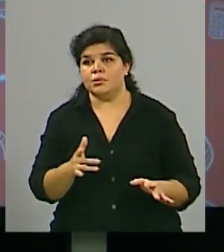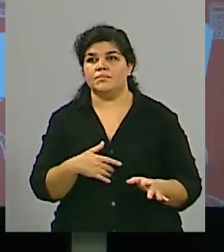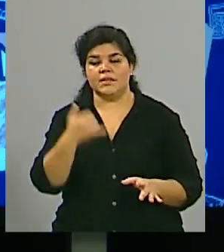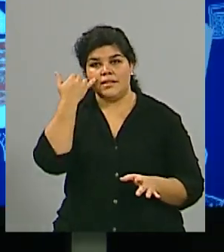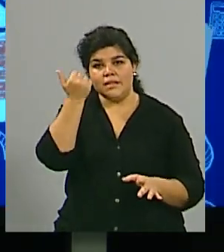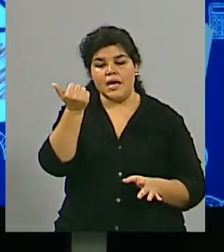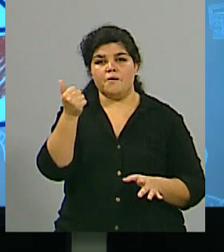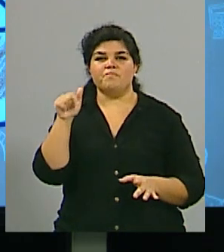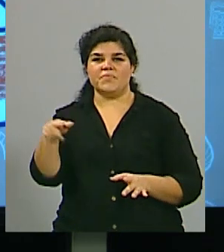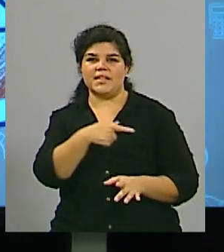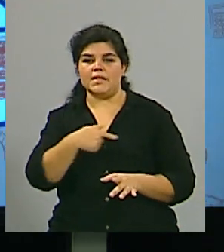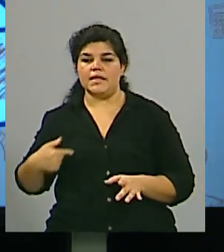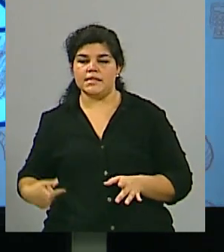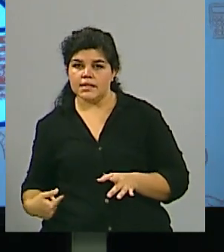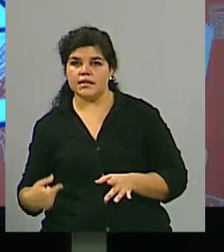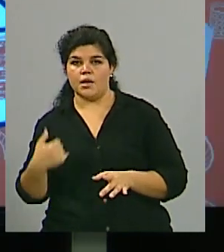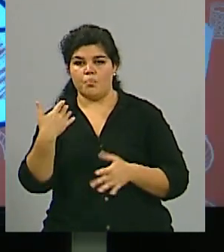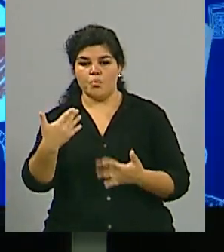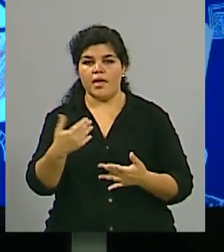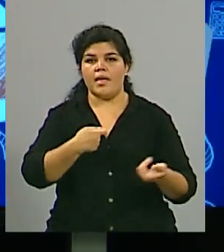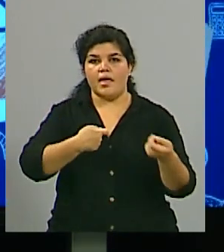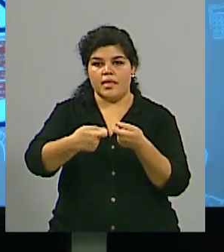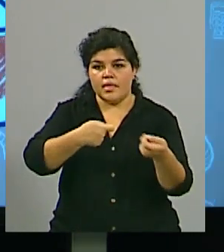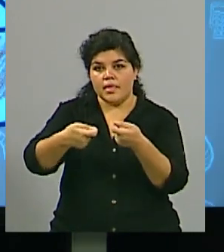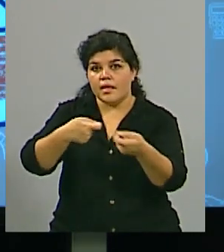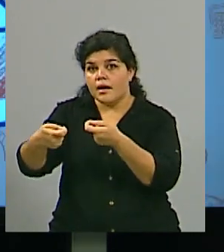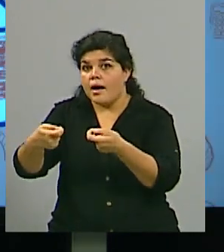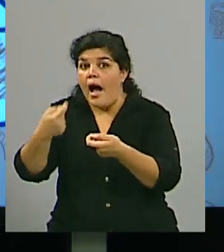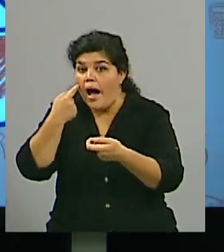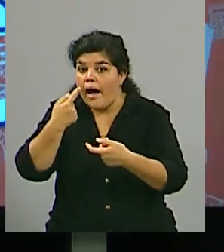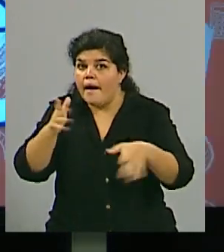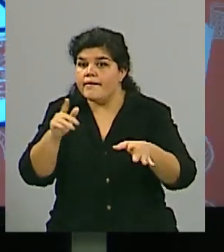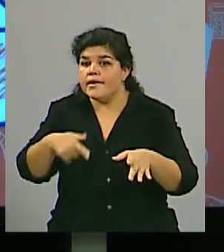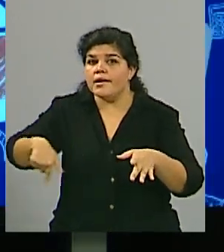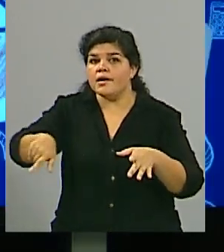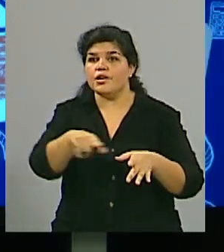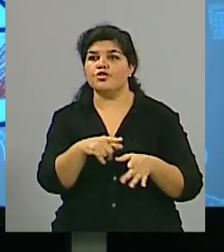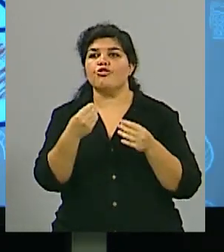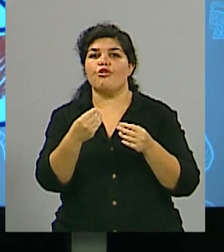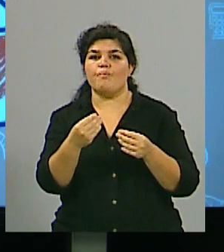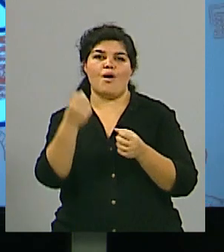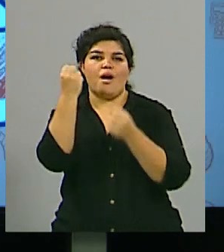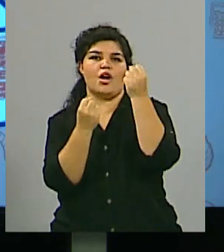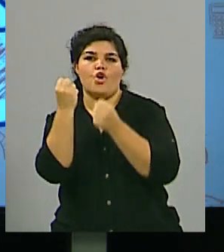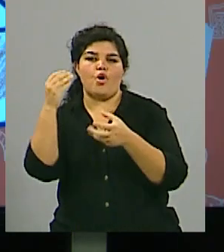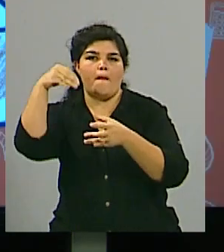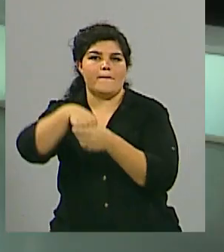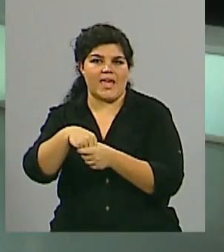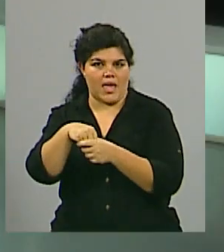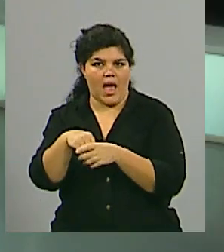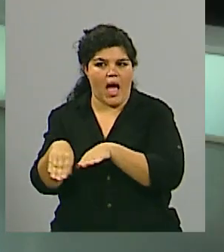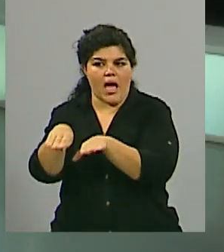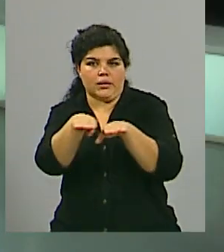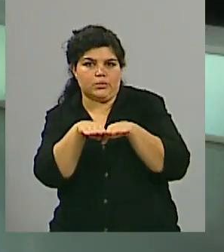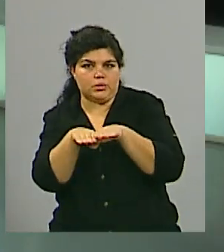vendido China no termina profundizando las dinámicas de asimetría económica que hay. Claro. Entonces, bueno,